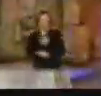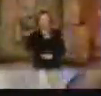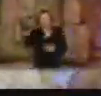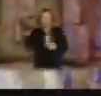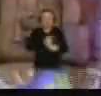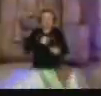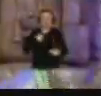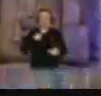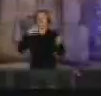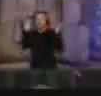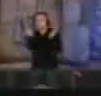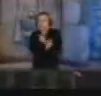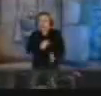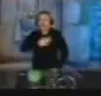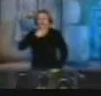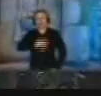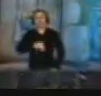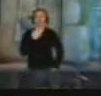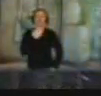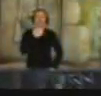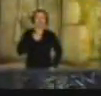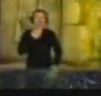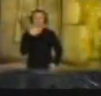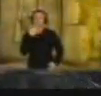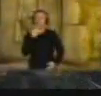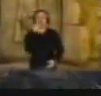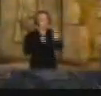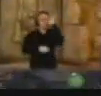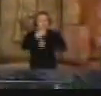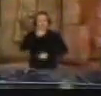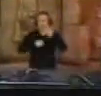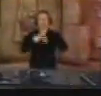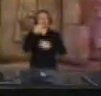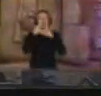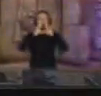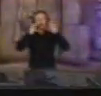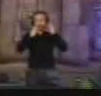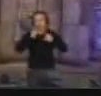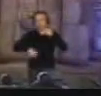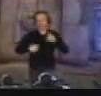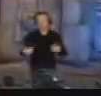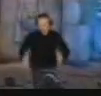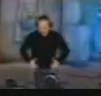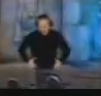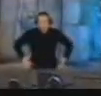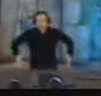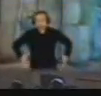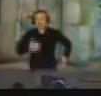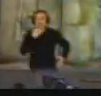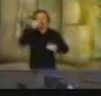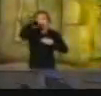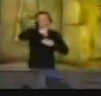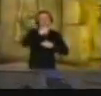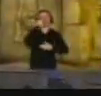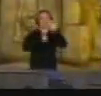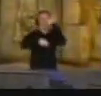0%. Que tanta la dura, se va la cintura, demasiado chulo, se van a las nalgas.